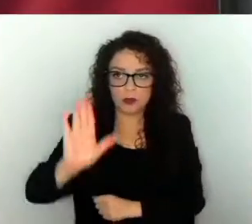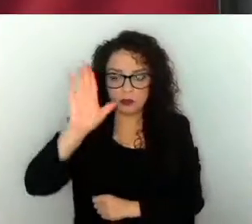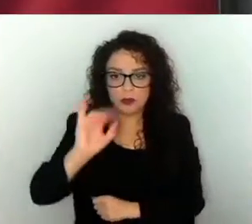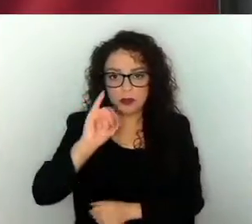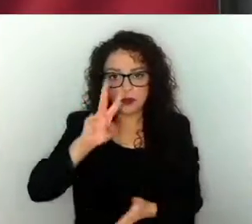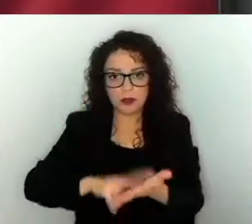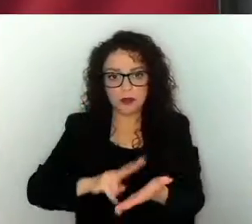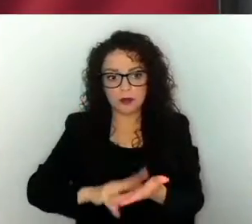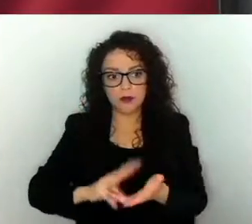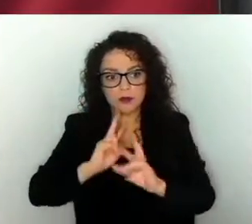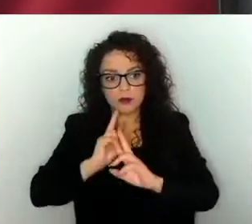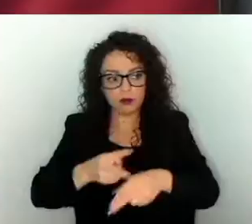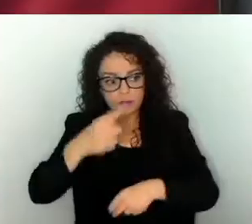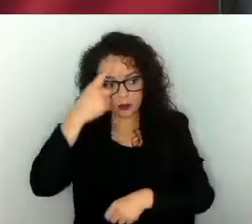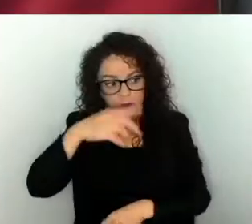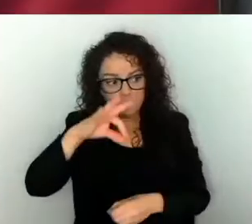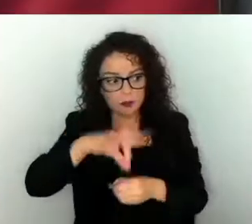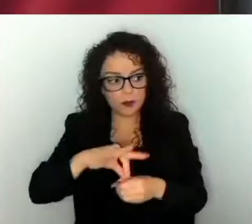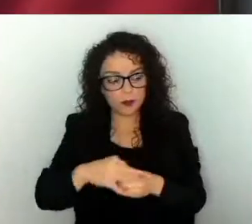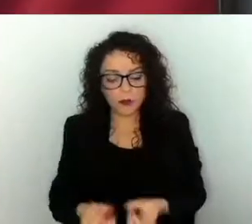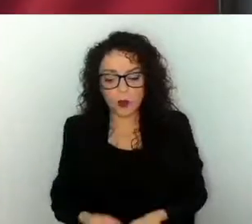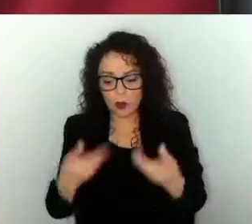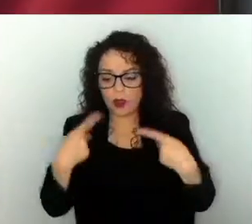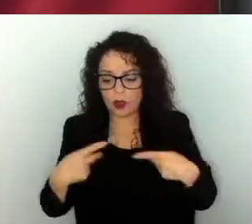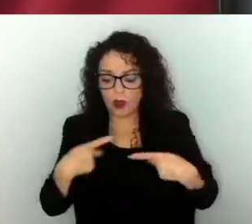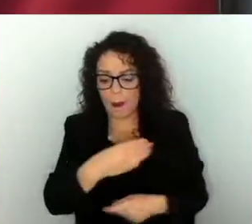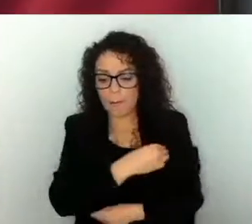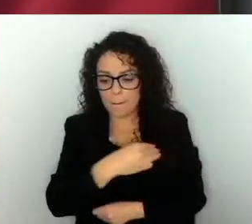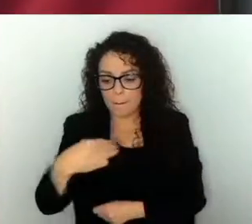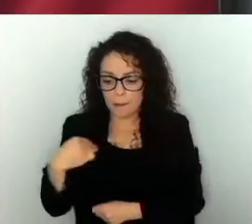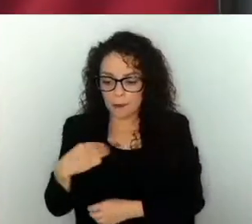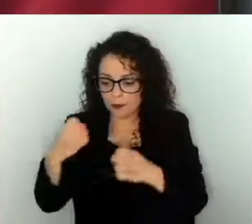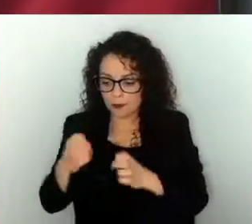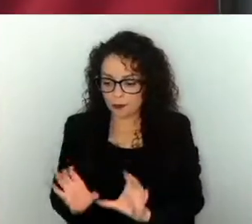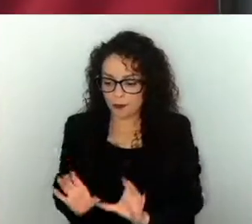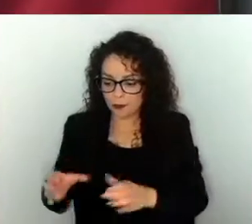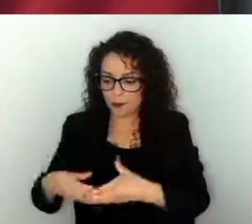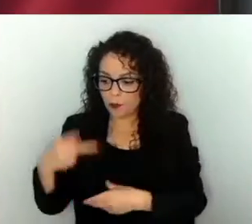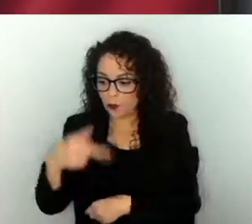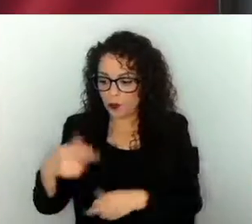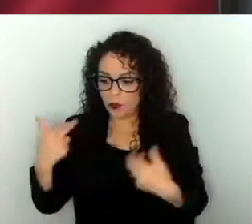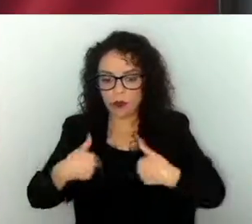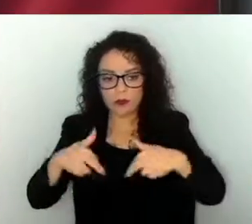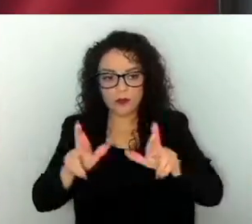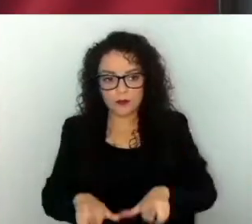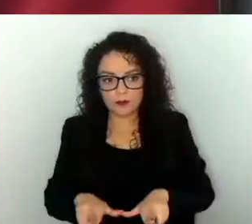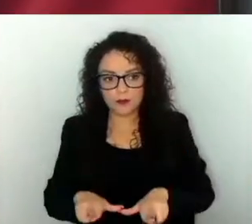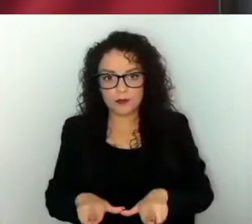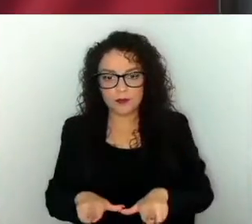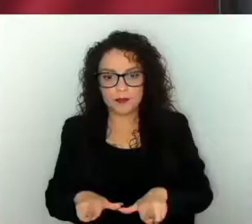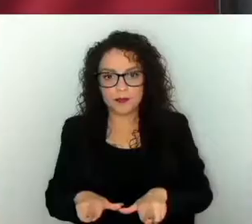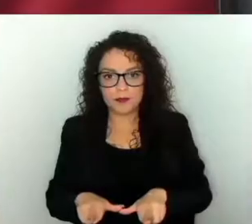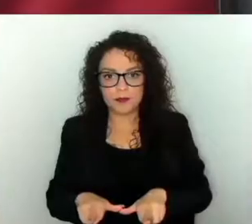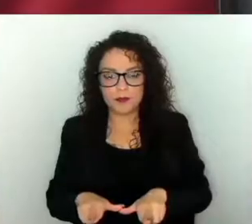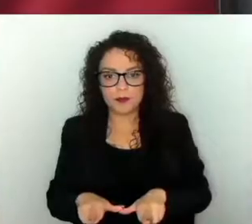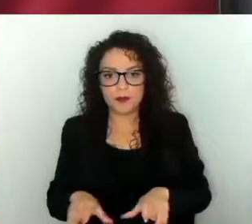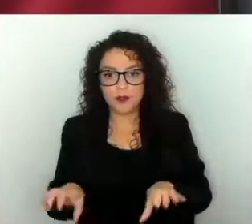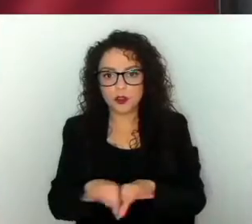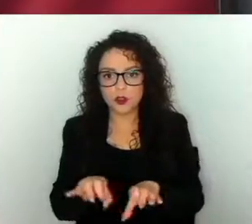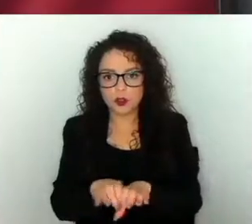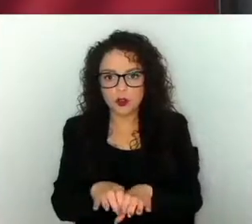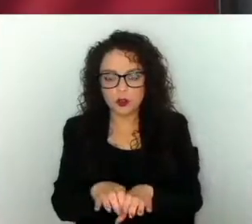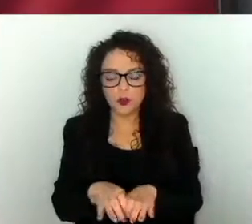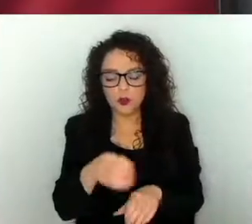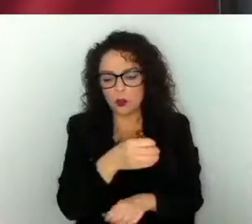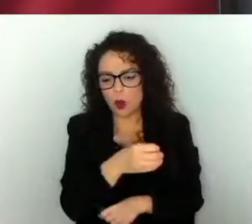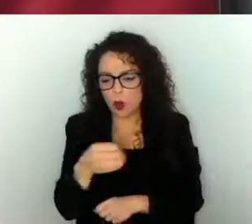acuerdo con el número de legisladores que integran el grupo parlamentario que representan, agregando que para su organización interna contará